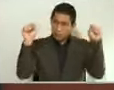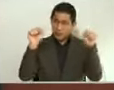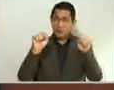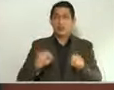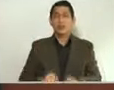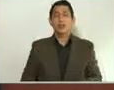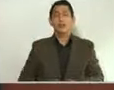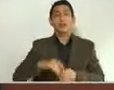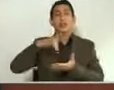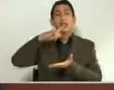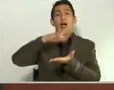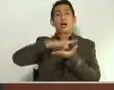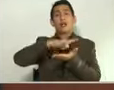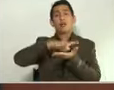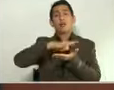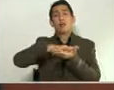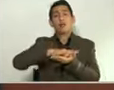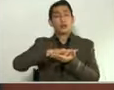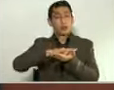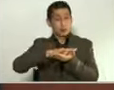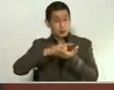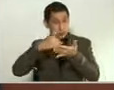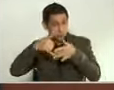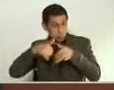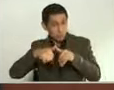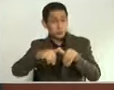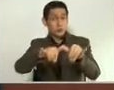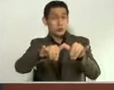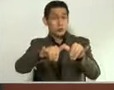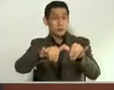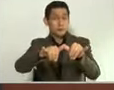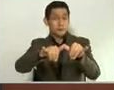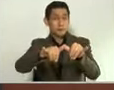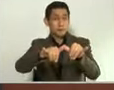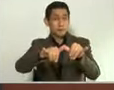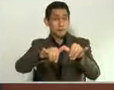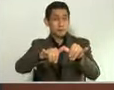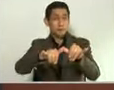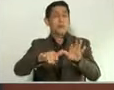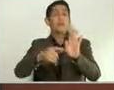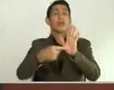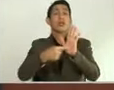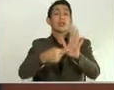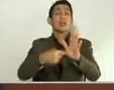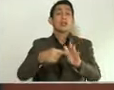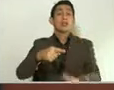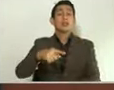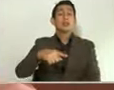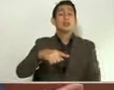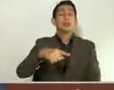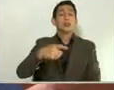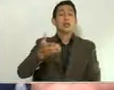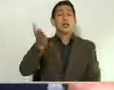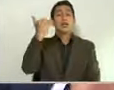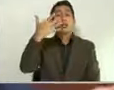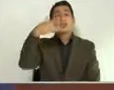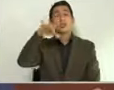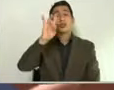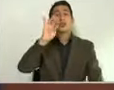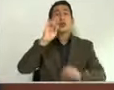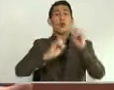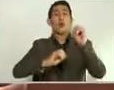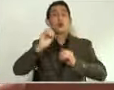El aeropuerto seguirá para largo donde está. Ya el pasado 18 de octubre hubo un accidente que usted mismo